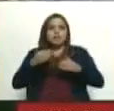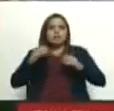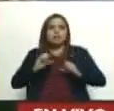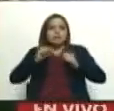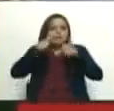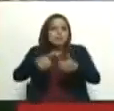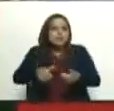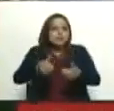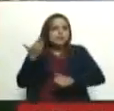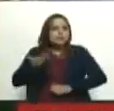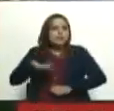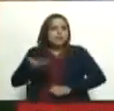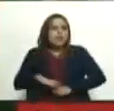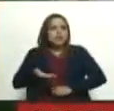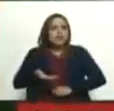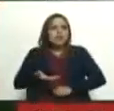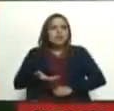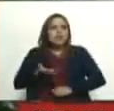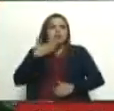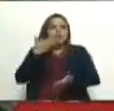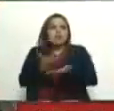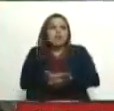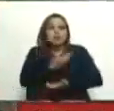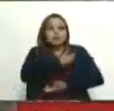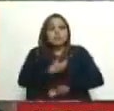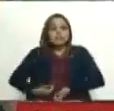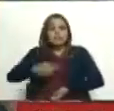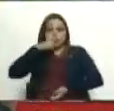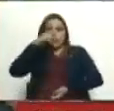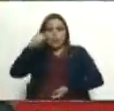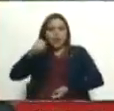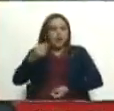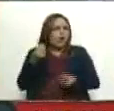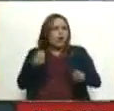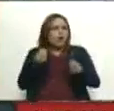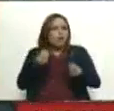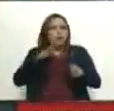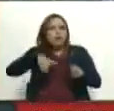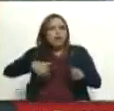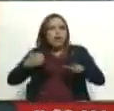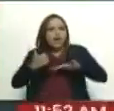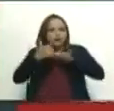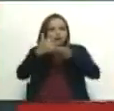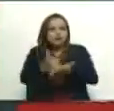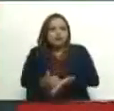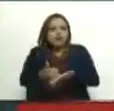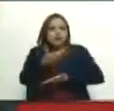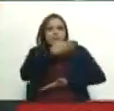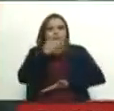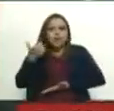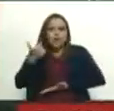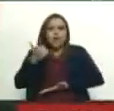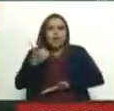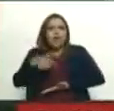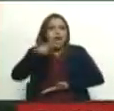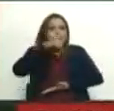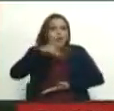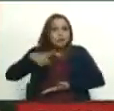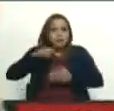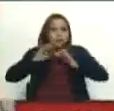presidente y jefe de Estado Nicolás Maduro Moros, en función de favorecer a la población